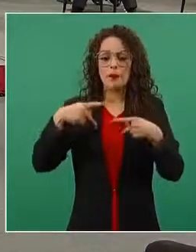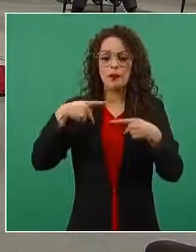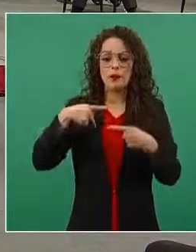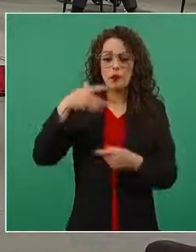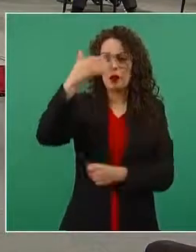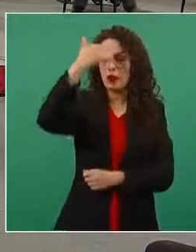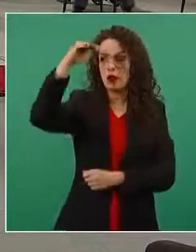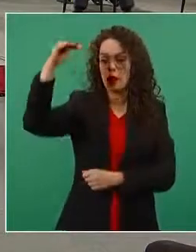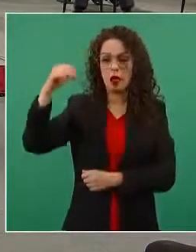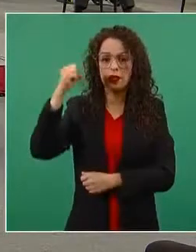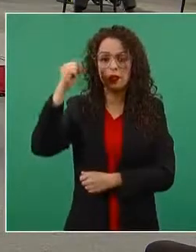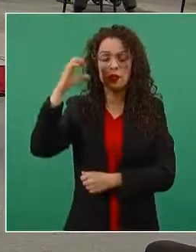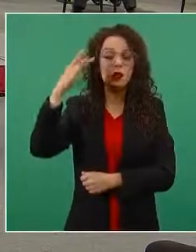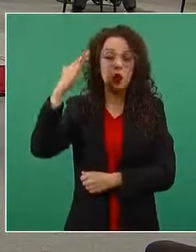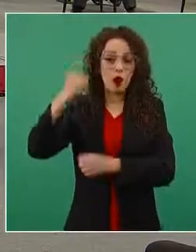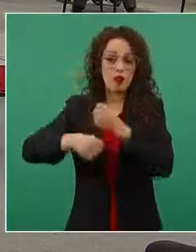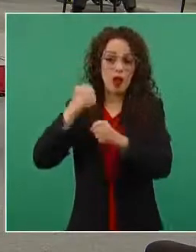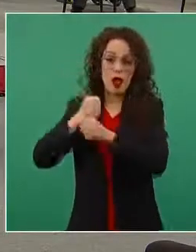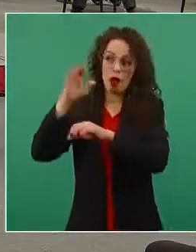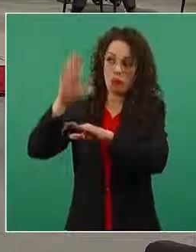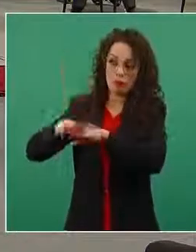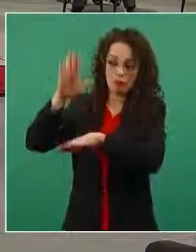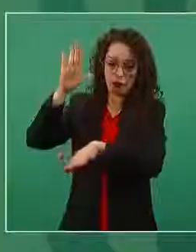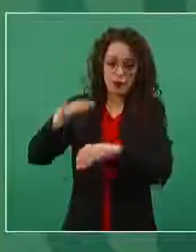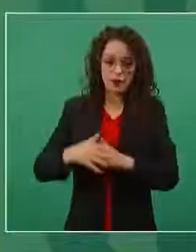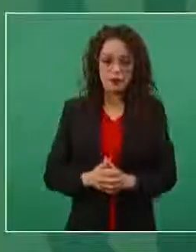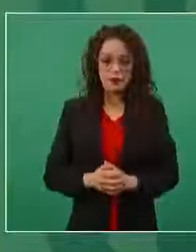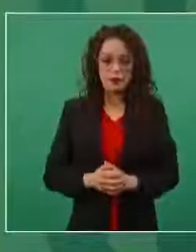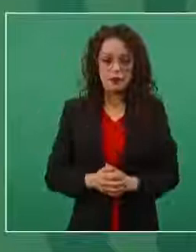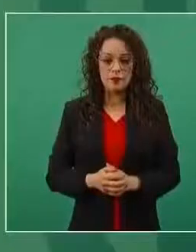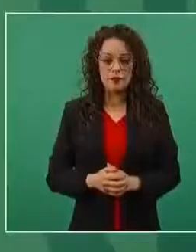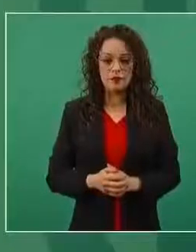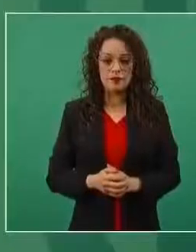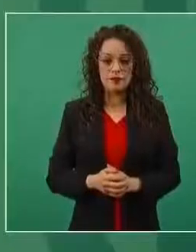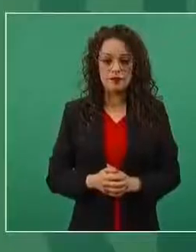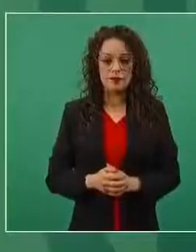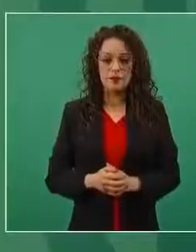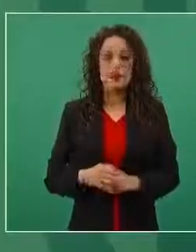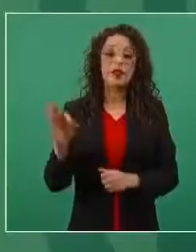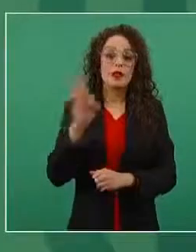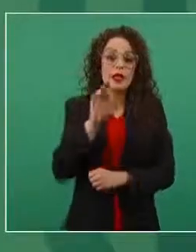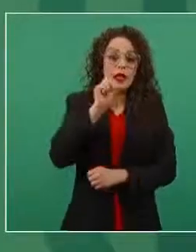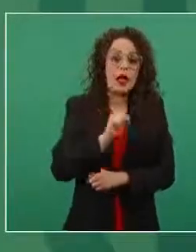años. Sí, tenemos este envío